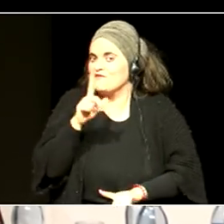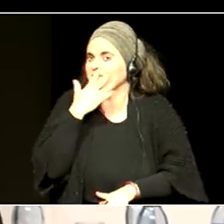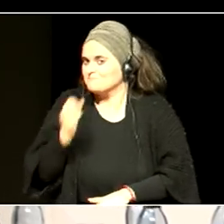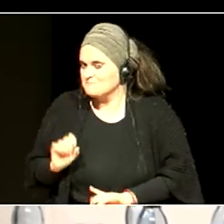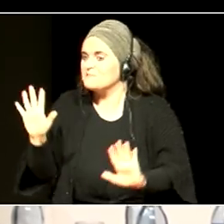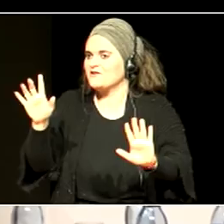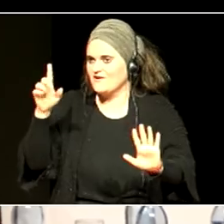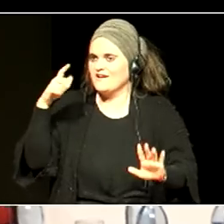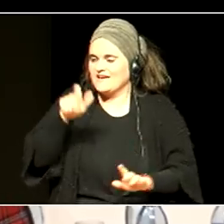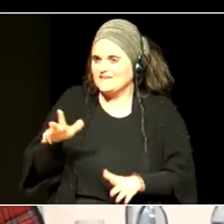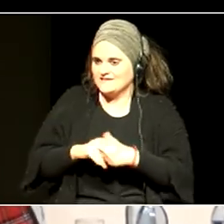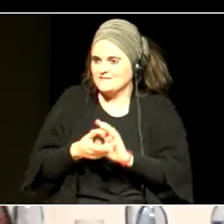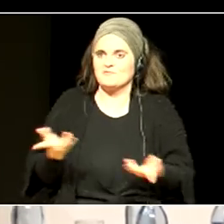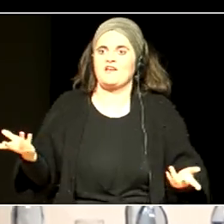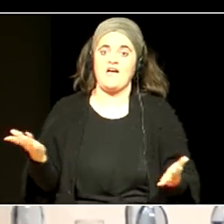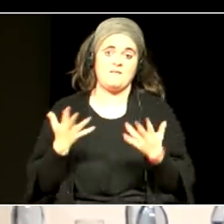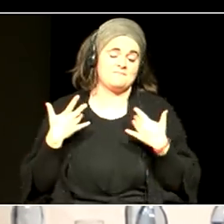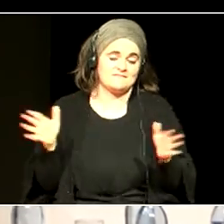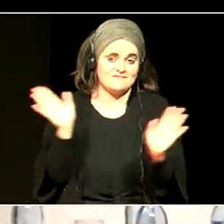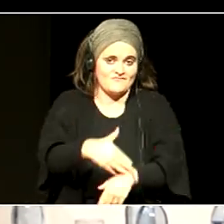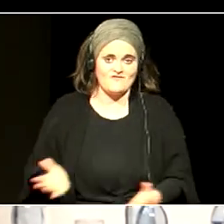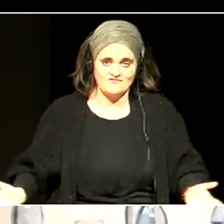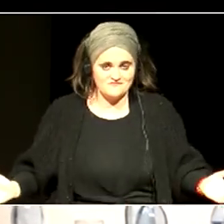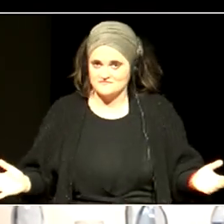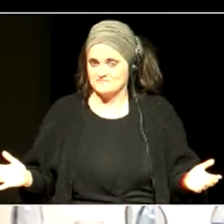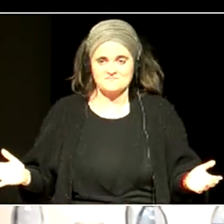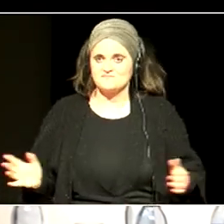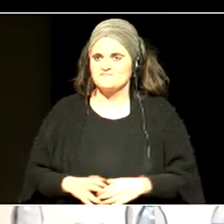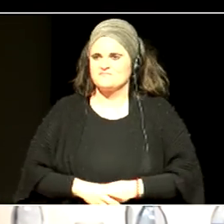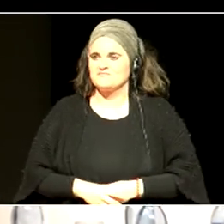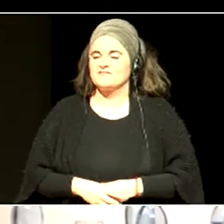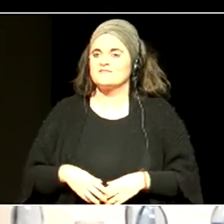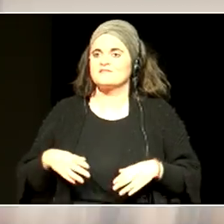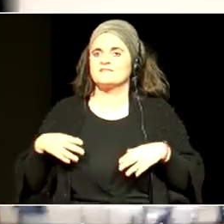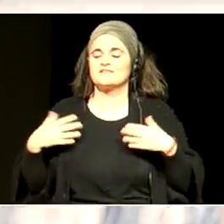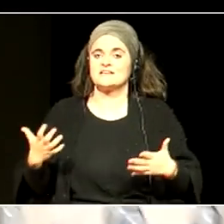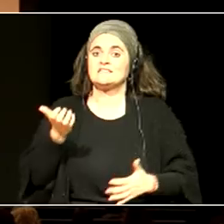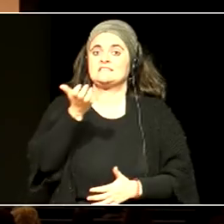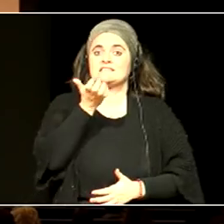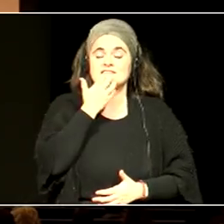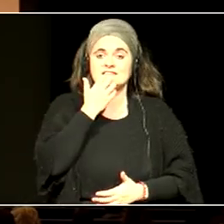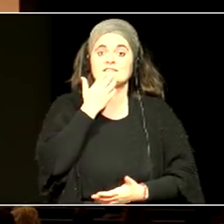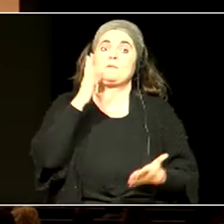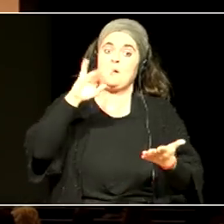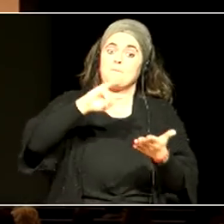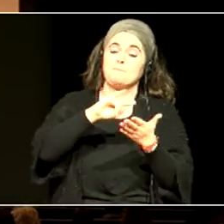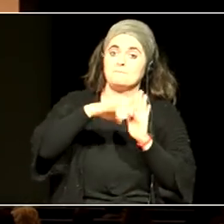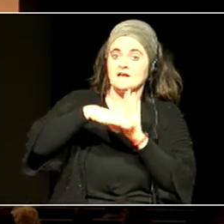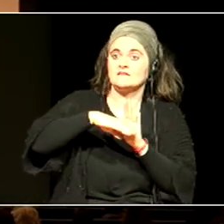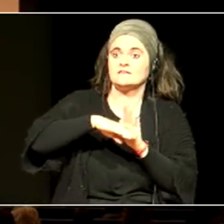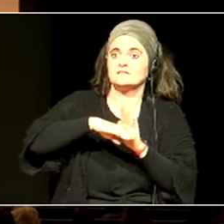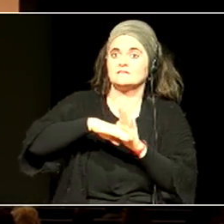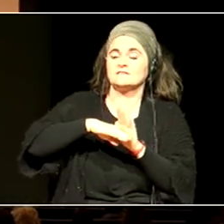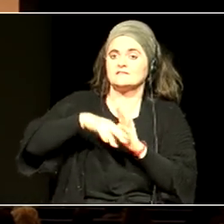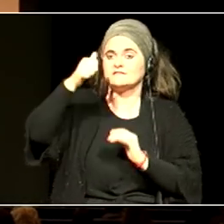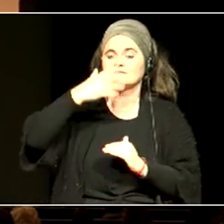manos porque echa gongu giroa eiroa O sea eón eón orduan sí planes de igualdad pero que hay que ver el contexto